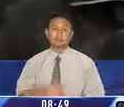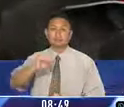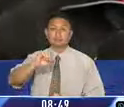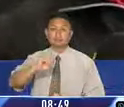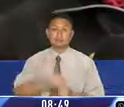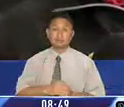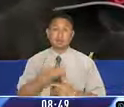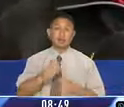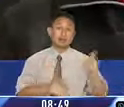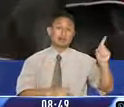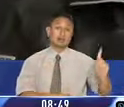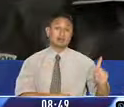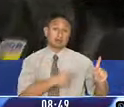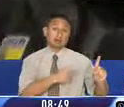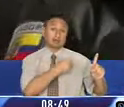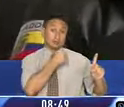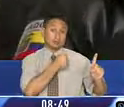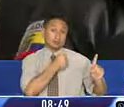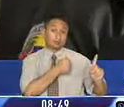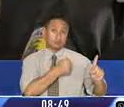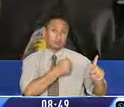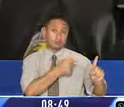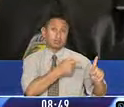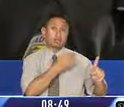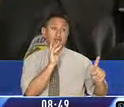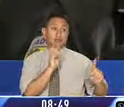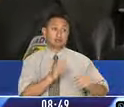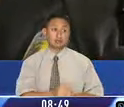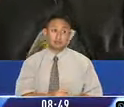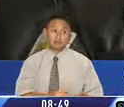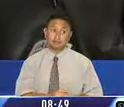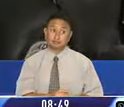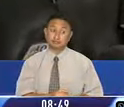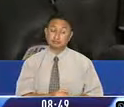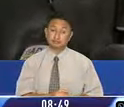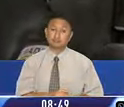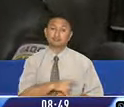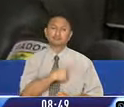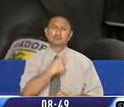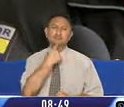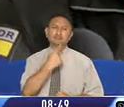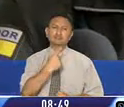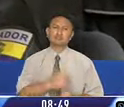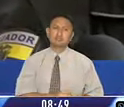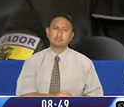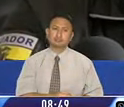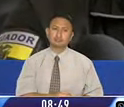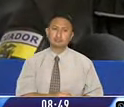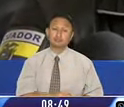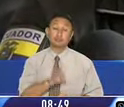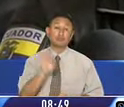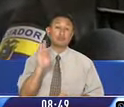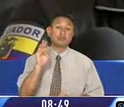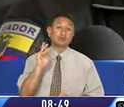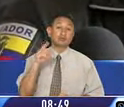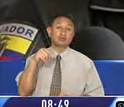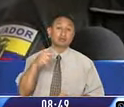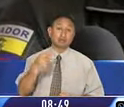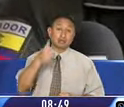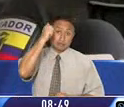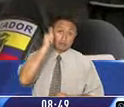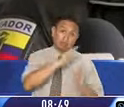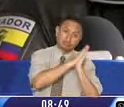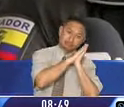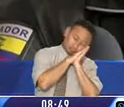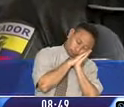con la pareja del hoy occiso, manifiesta que su esposo estaba dormido ya en la tarde y noche, ya